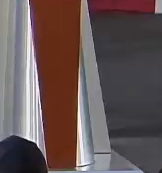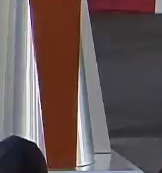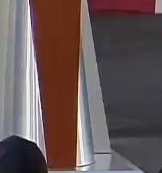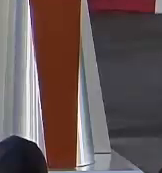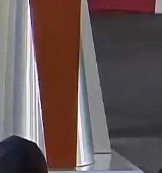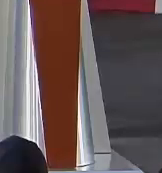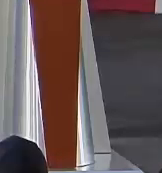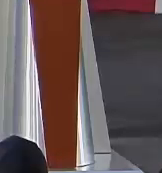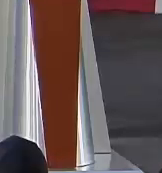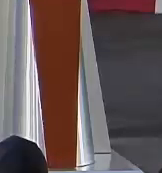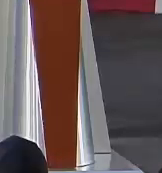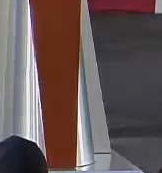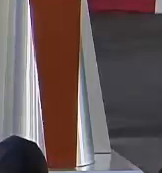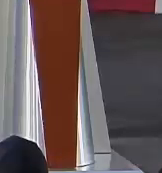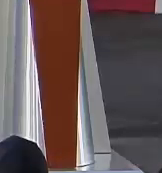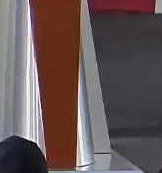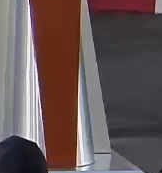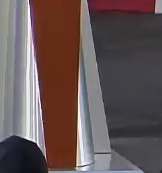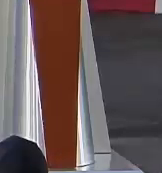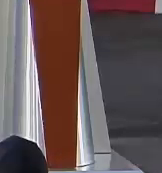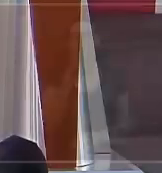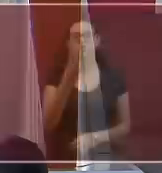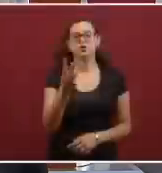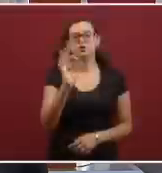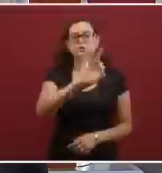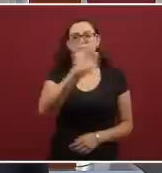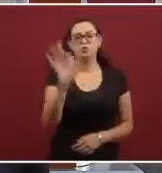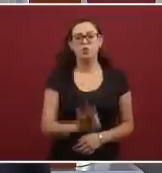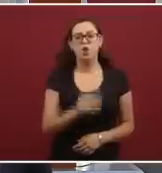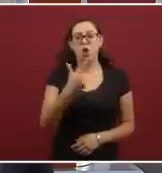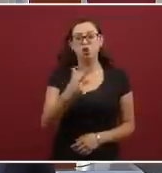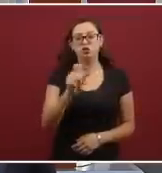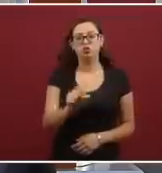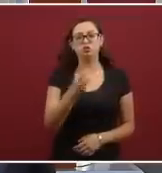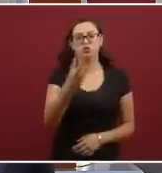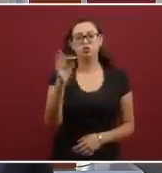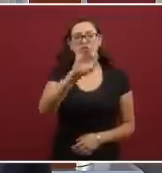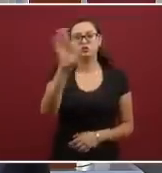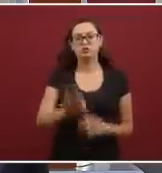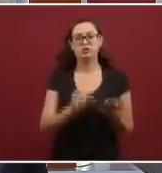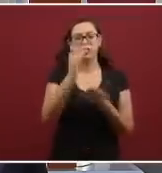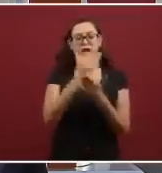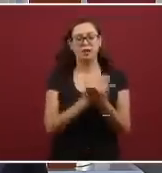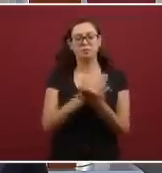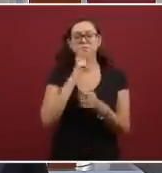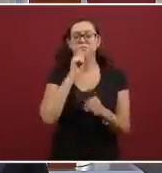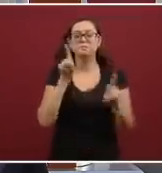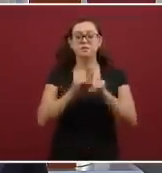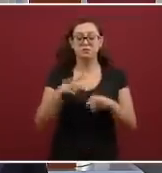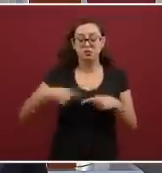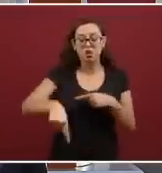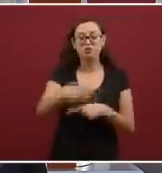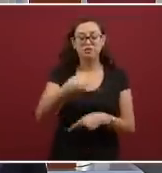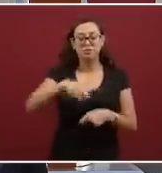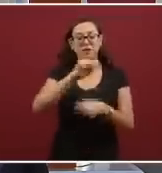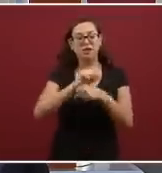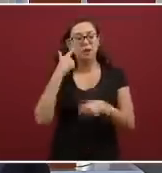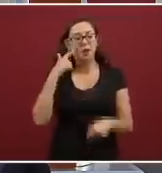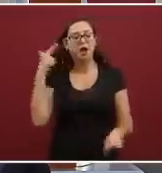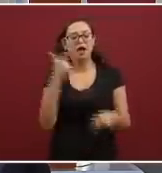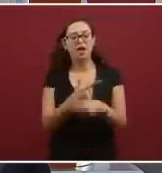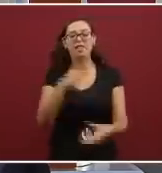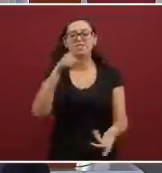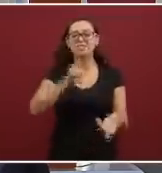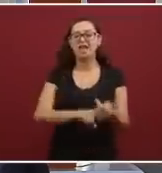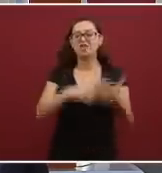8.3% de menos por cada litro. Y en esta semana volvimos a encontrar un rastrillo. Esta